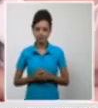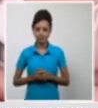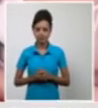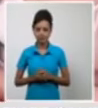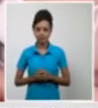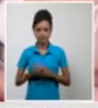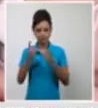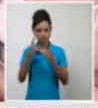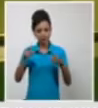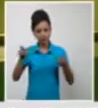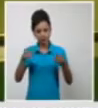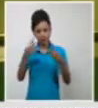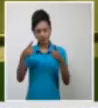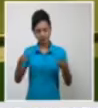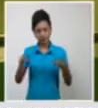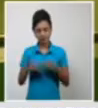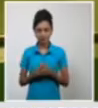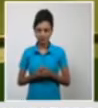sus hijos